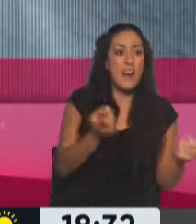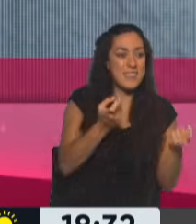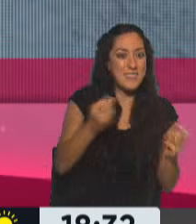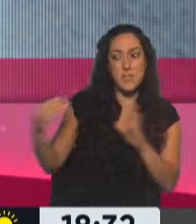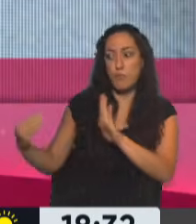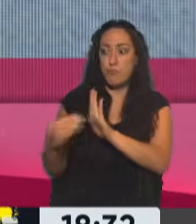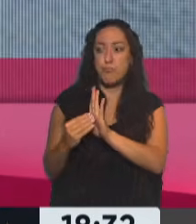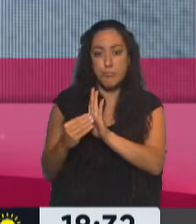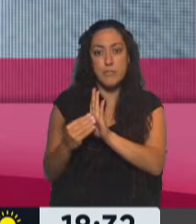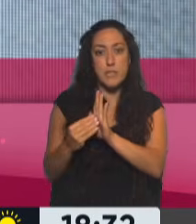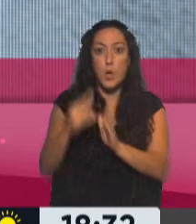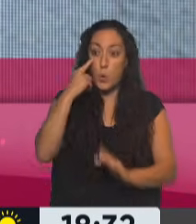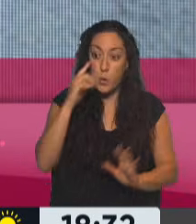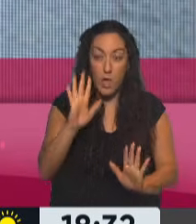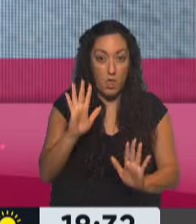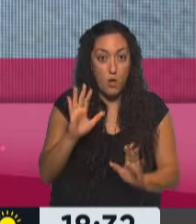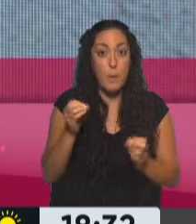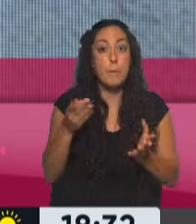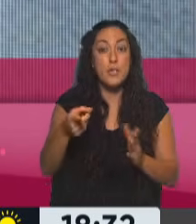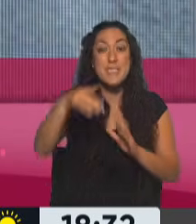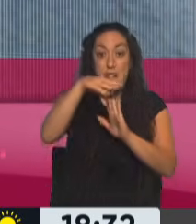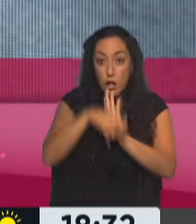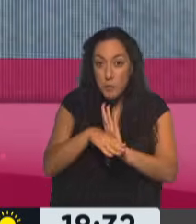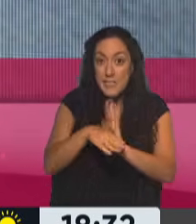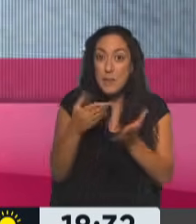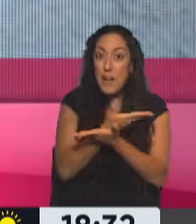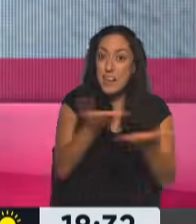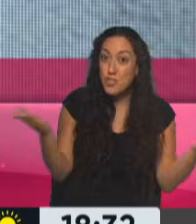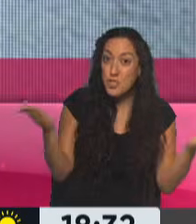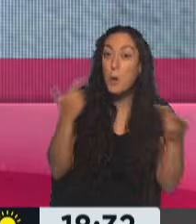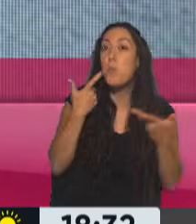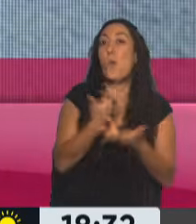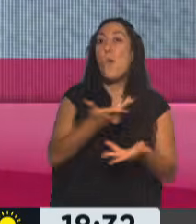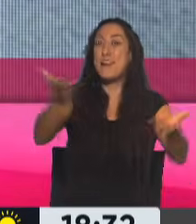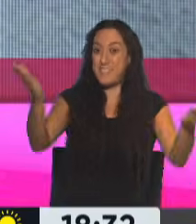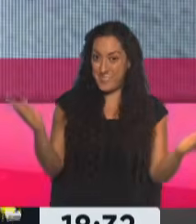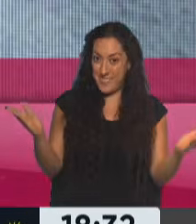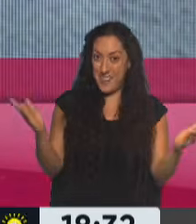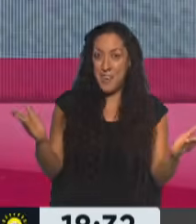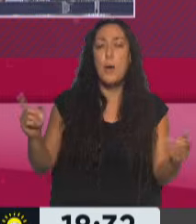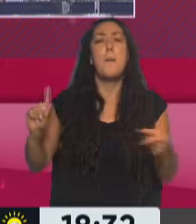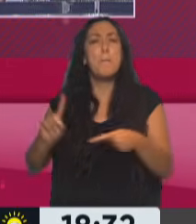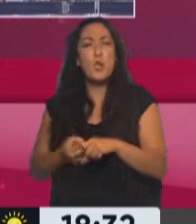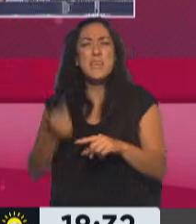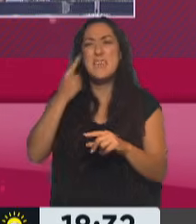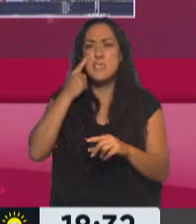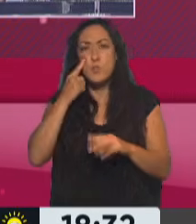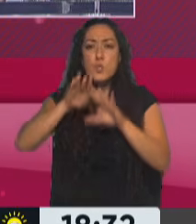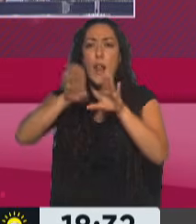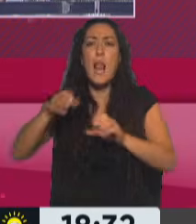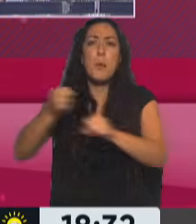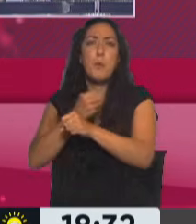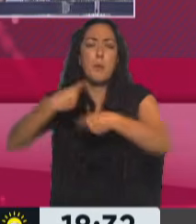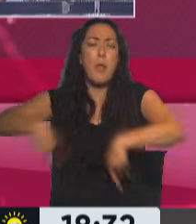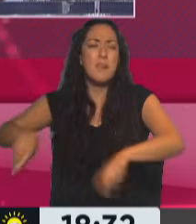también con esto, porque esa norma habla de la sociedad más allá de la decisión política e institucional de sancionarla. Es verdad que es poco el tiempo que